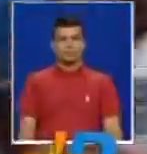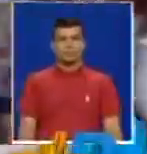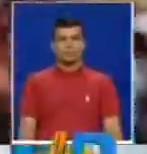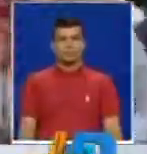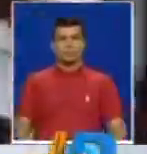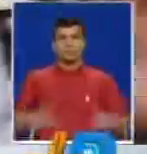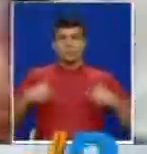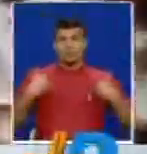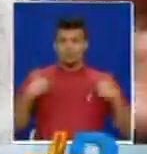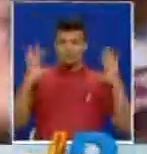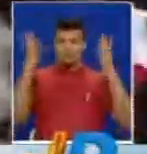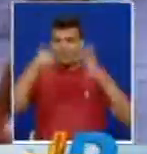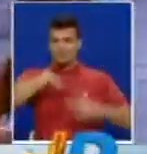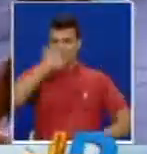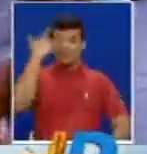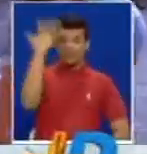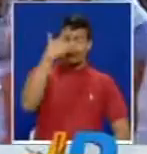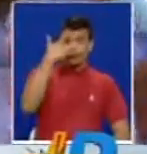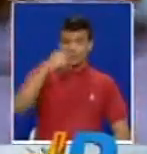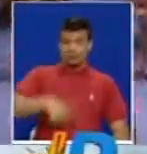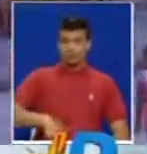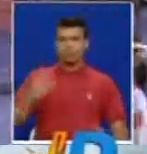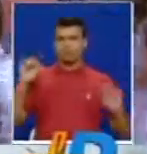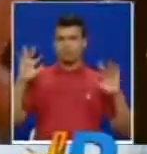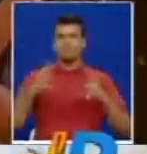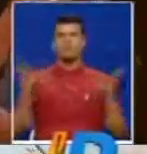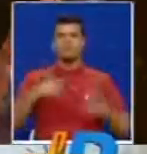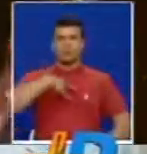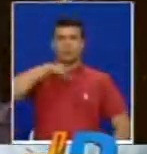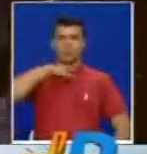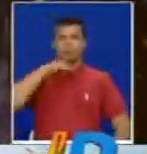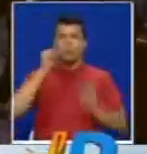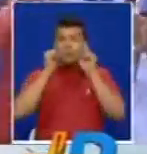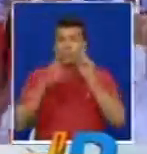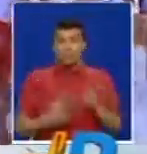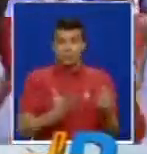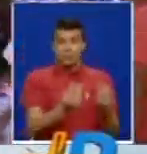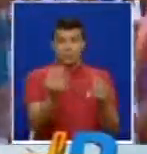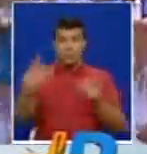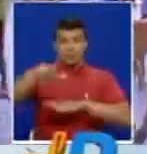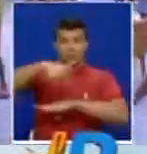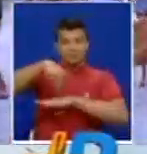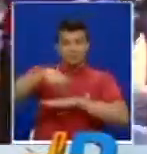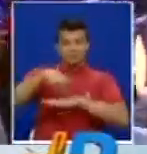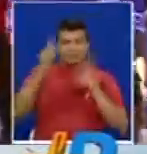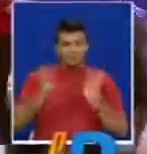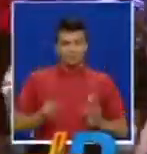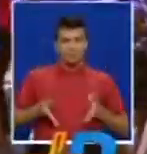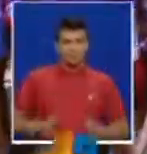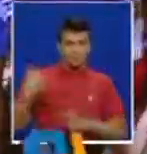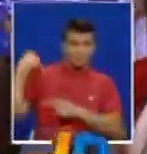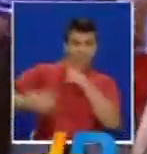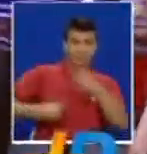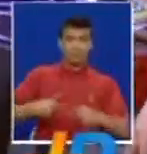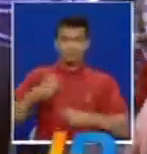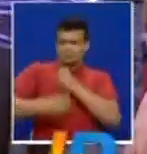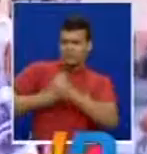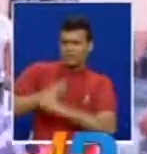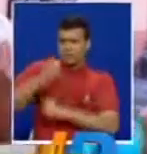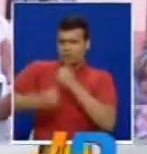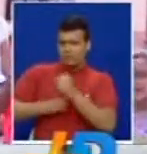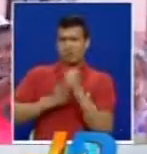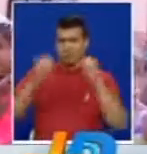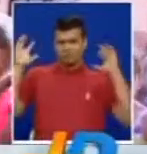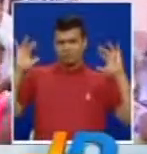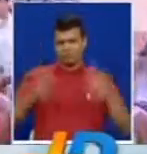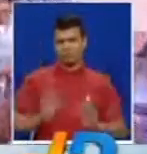La alegría del carnaval de negros y blancos se traslada a Yumbo, en donde los integrantes de las colonias nariñenses celebran cada año la tradicional fiesta. Lo